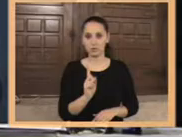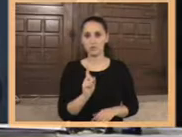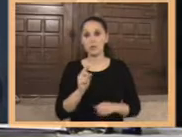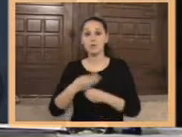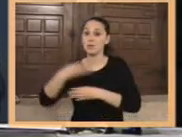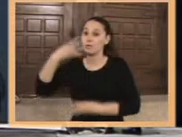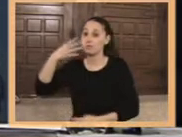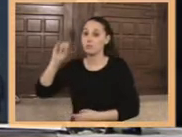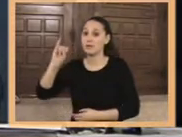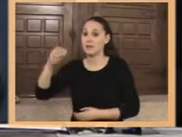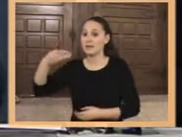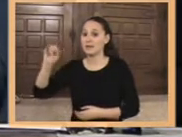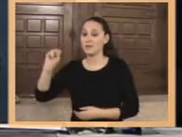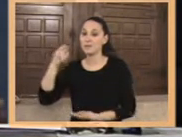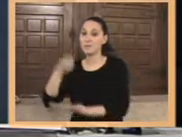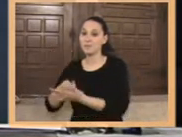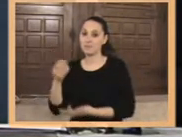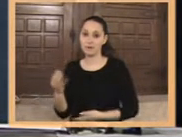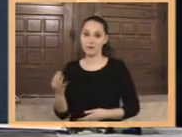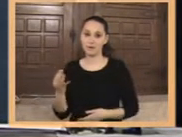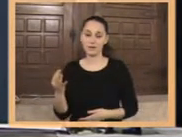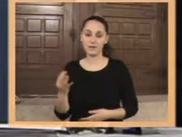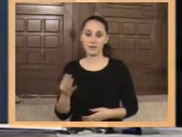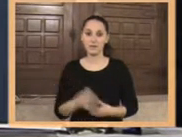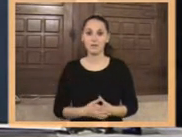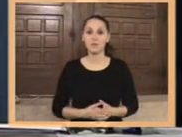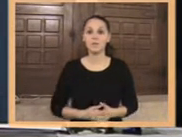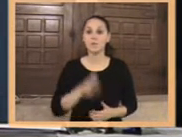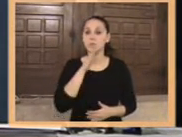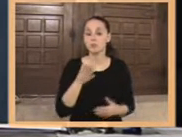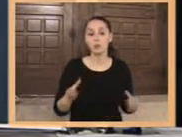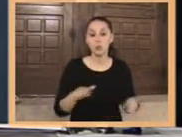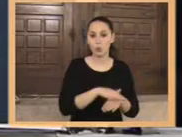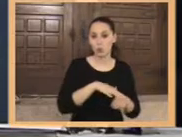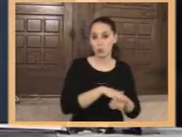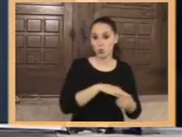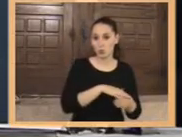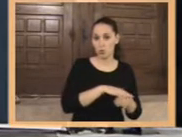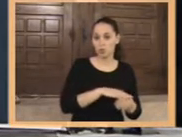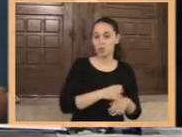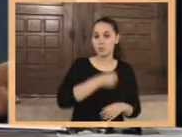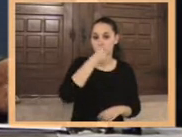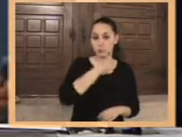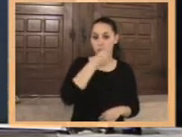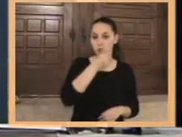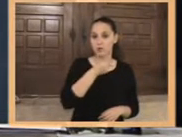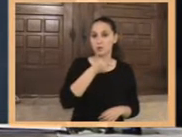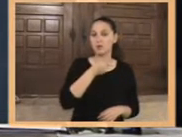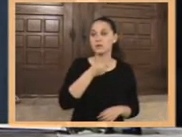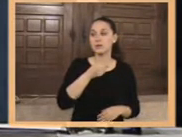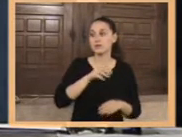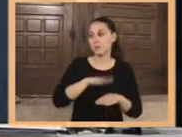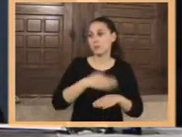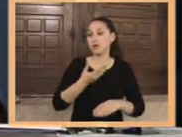IBI. Con tal informe se puso de manifiesto la vulneración efectuada por el Gobierno socialista para no abonar a los ayuntamientos, que lógicamente era